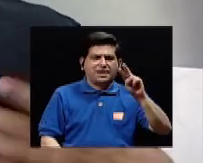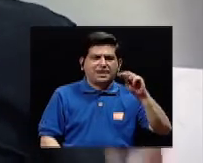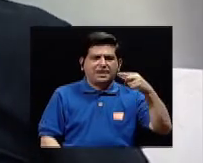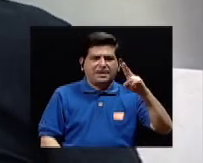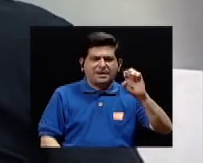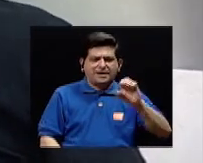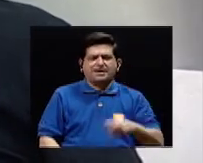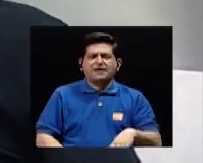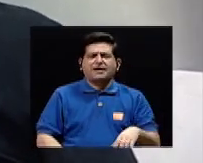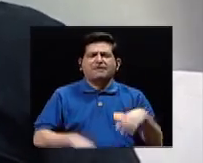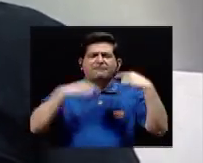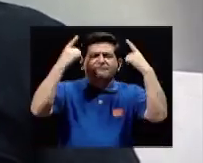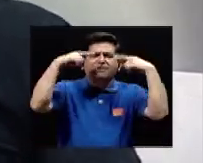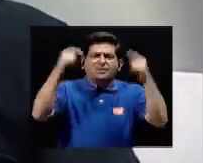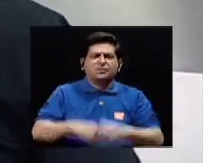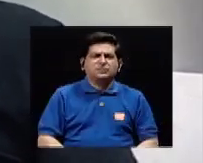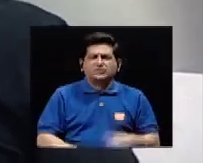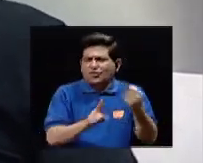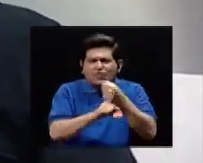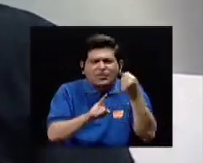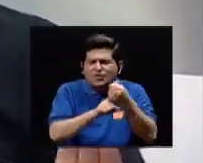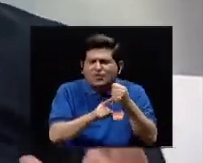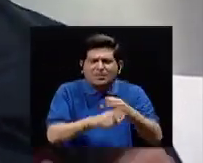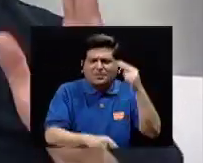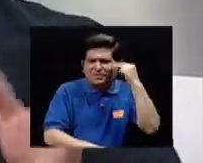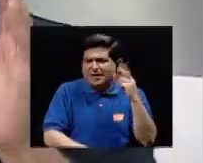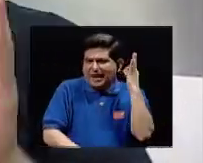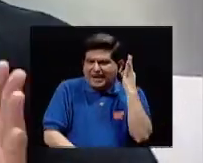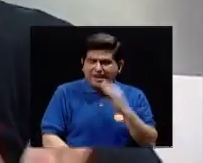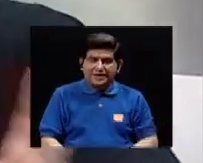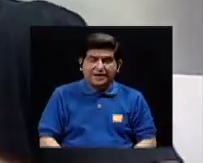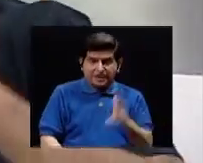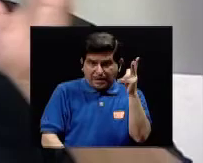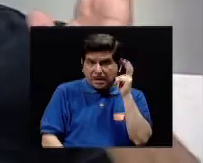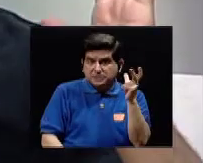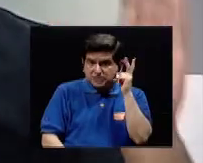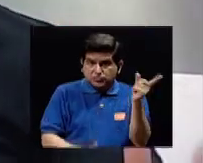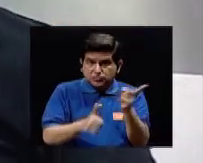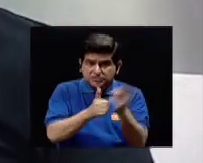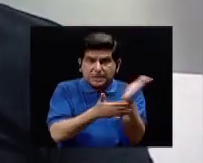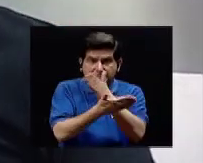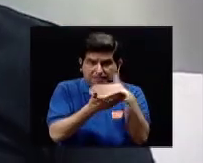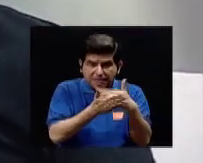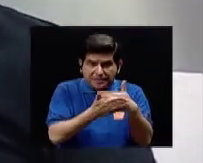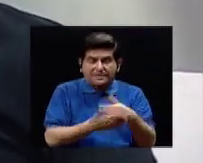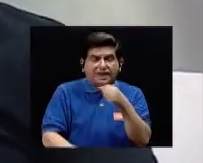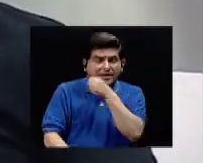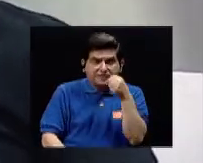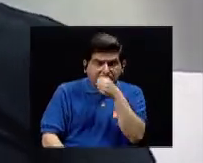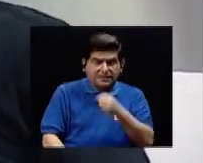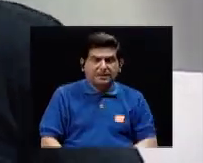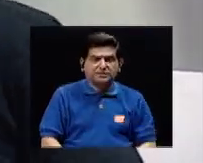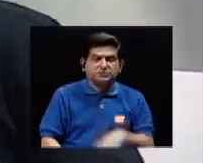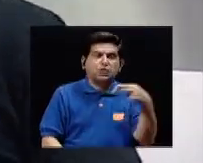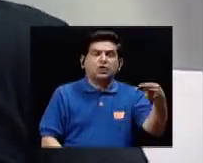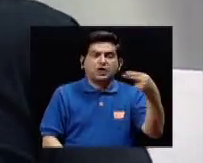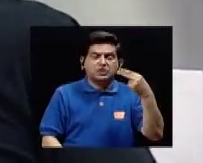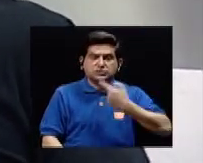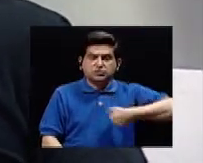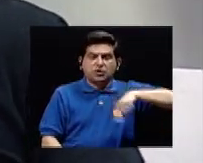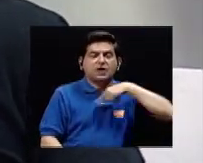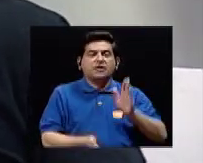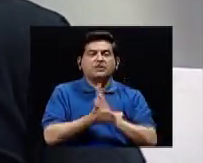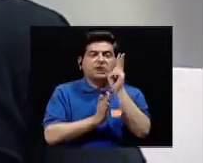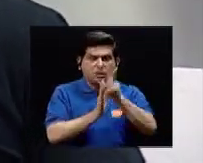le pegue a la negra. Ajá. No sé si lo han oído. Si usted escucha esa canción, la primera parte de la canción realmente es la historia de